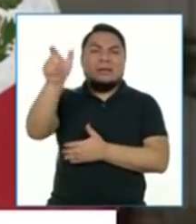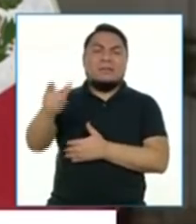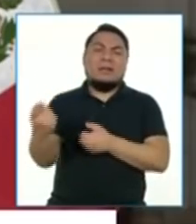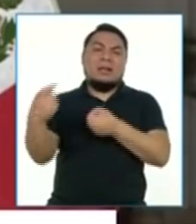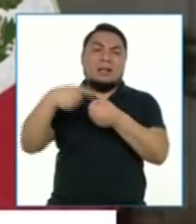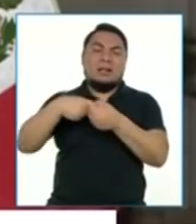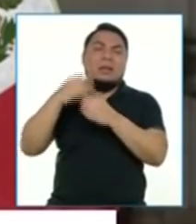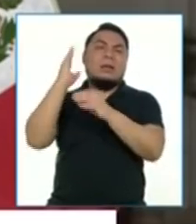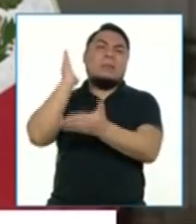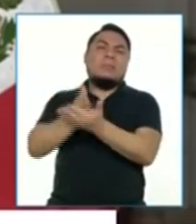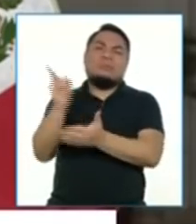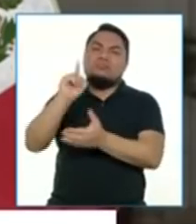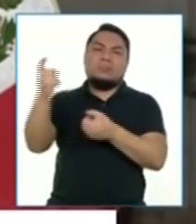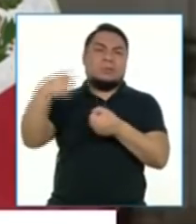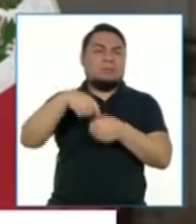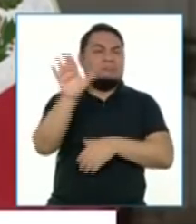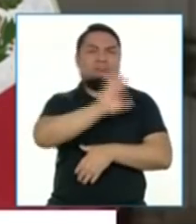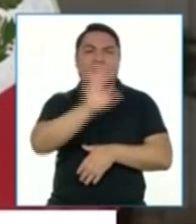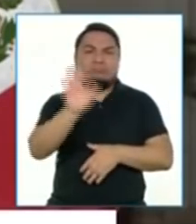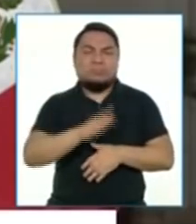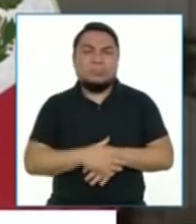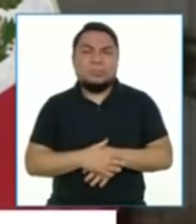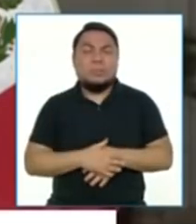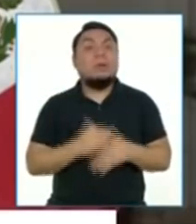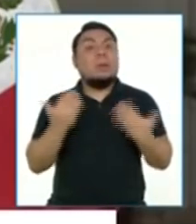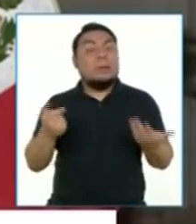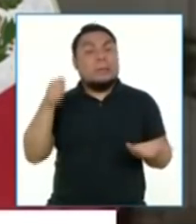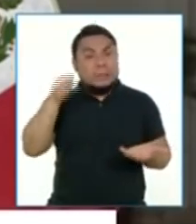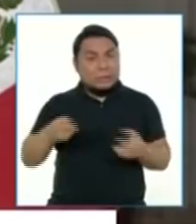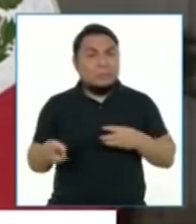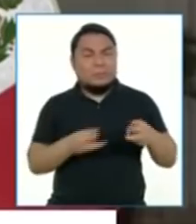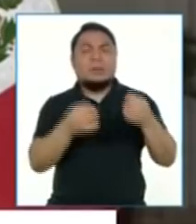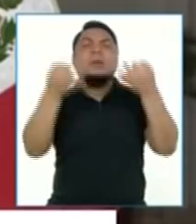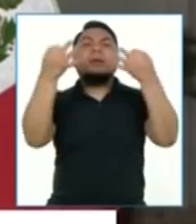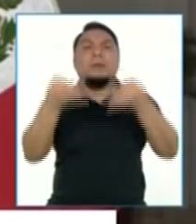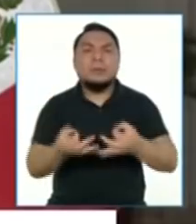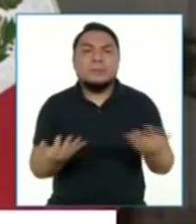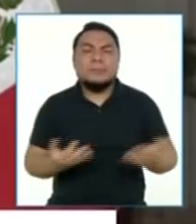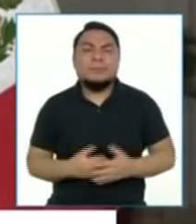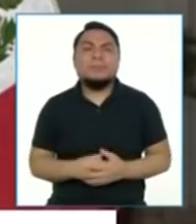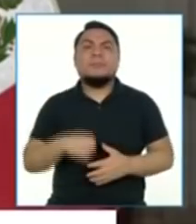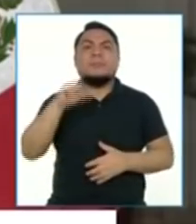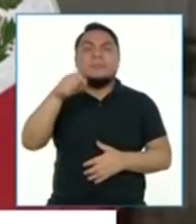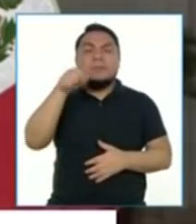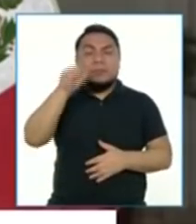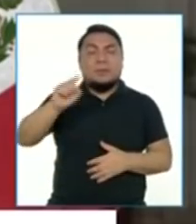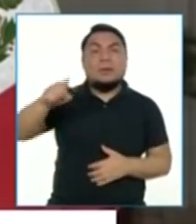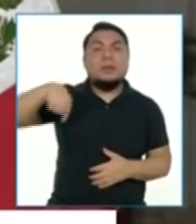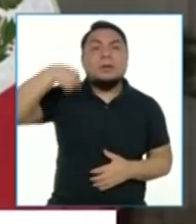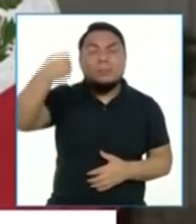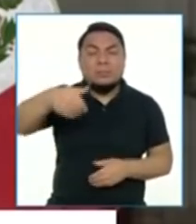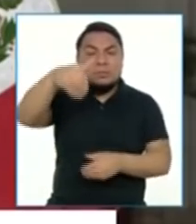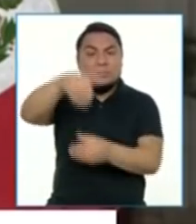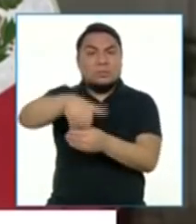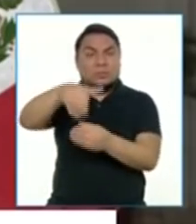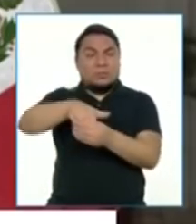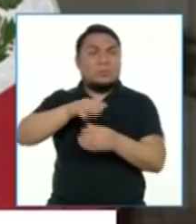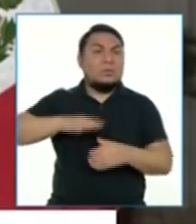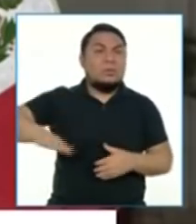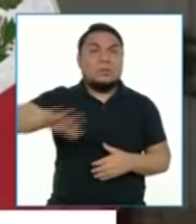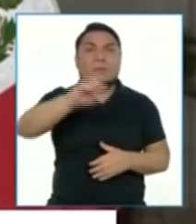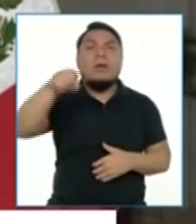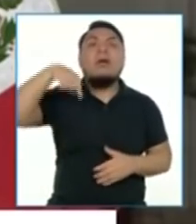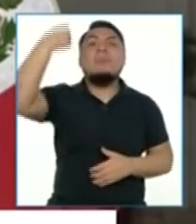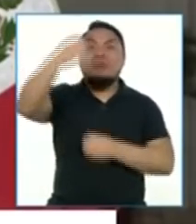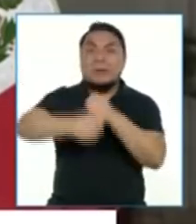políticos porque las posturas cambiaron muy rápidamente la situación con algunos de que tengo yo es que me